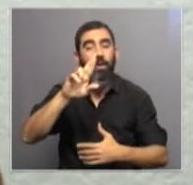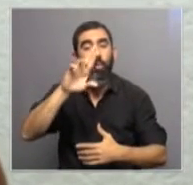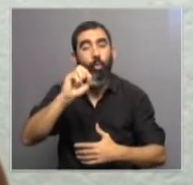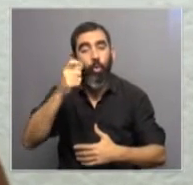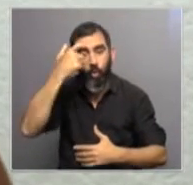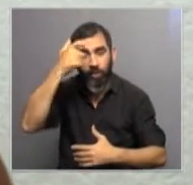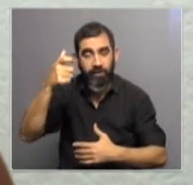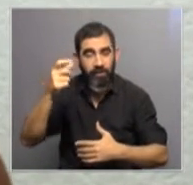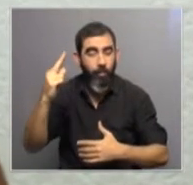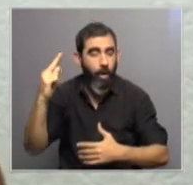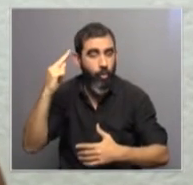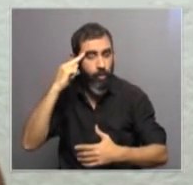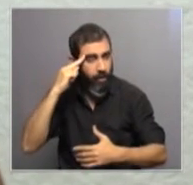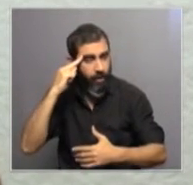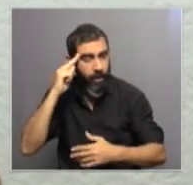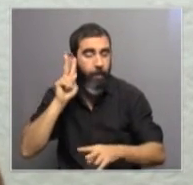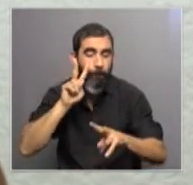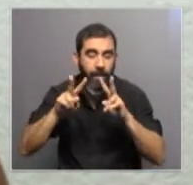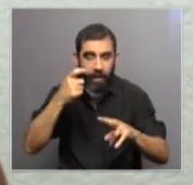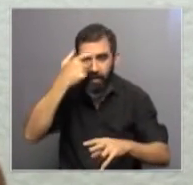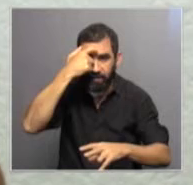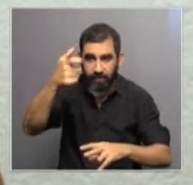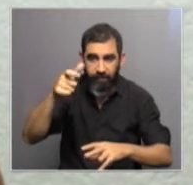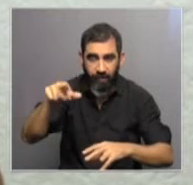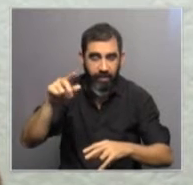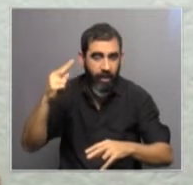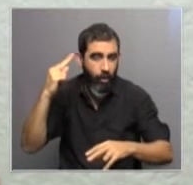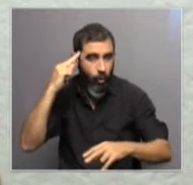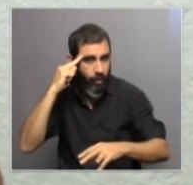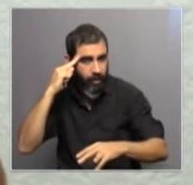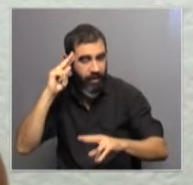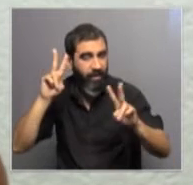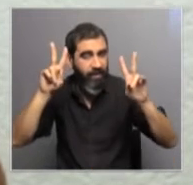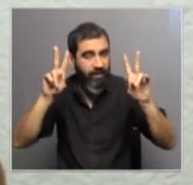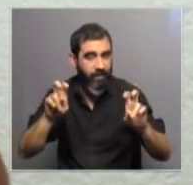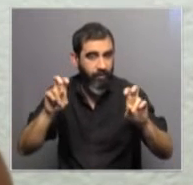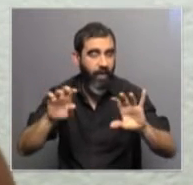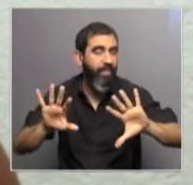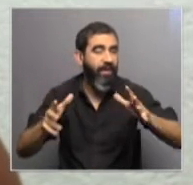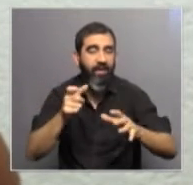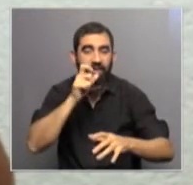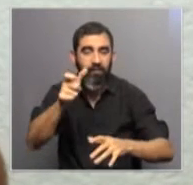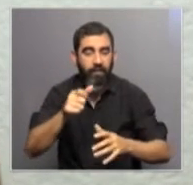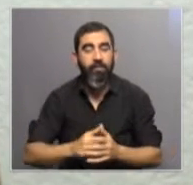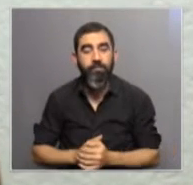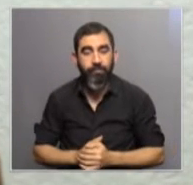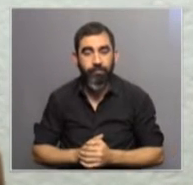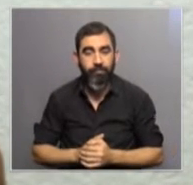la nostalgia, ¿no? La mirada científica, de alguna manera, decir de lo que es la